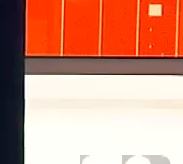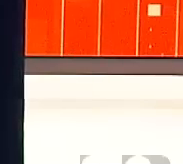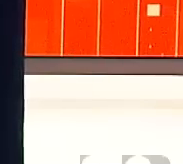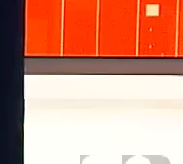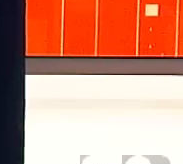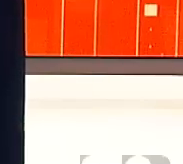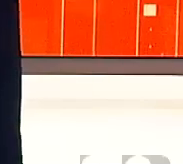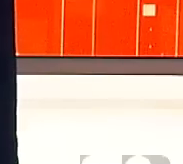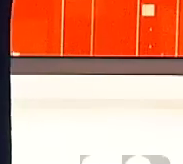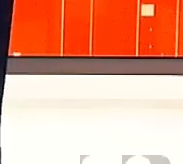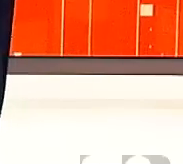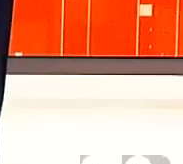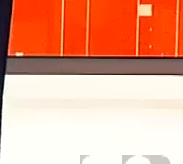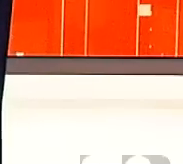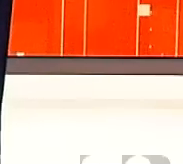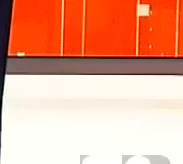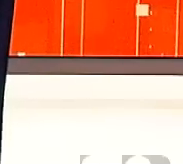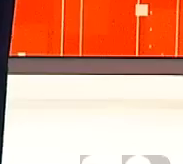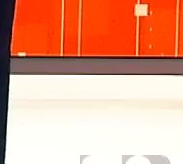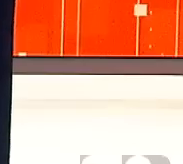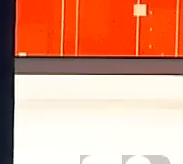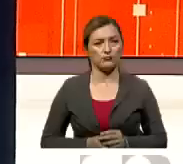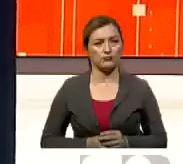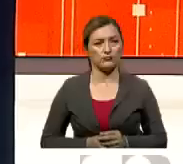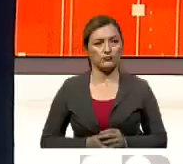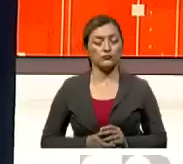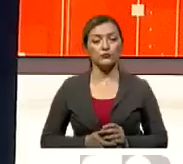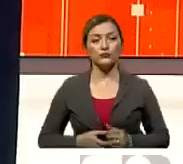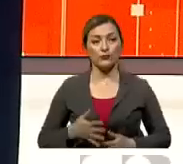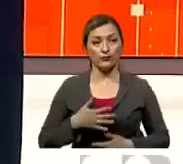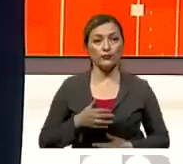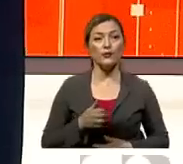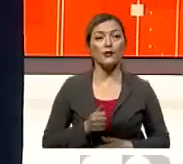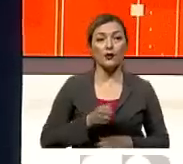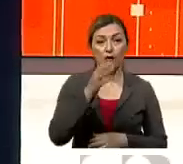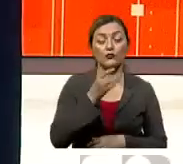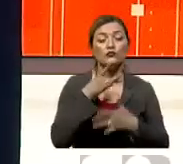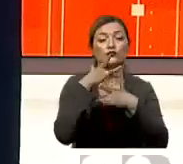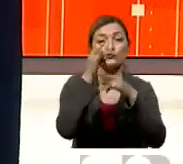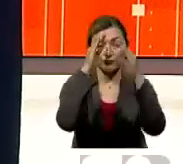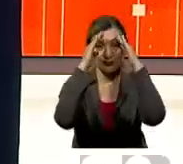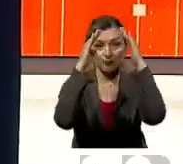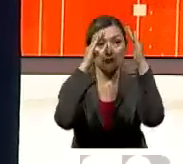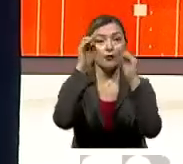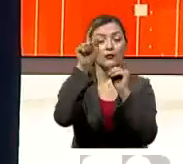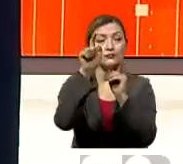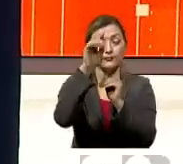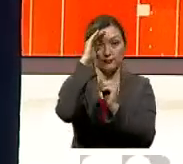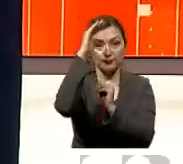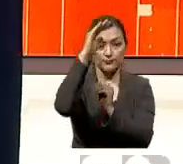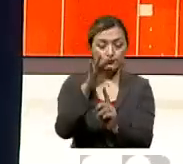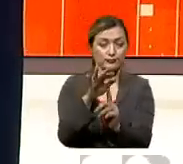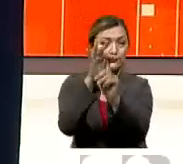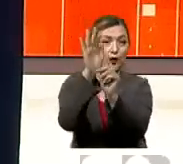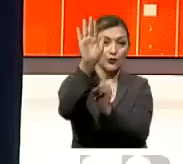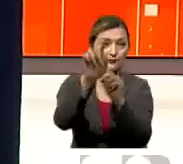registra tráfico en varios puntos de la ciudad. ¿Qué tal, Marisabel? ¿Cómo estás? Muy bien, Andrea. Qué gusto saludarte también. Un saludo muy especial a nuestros amigos en casa y,